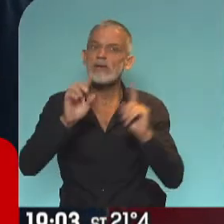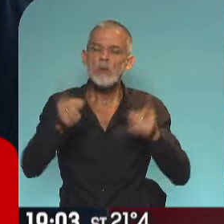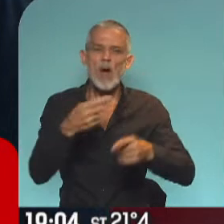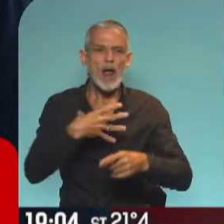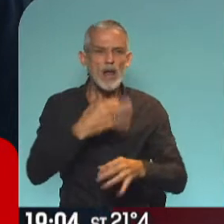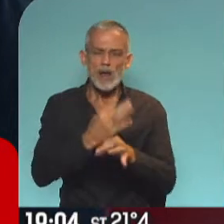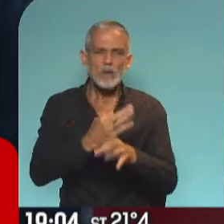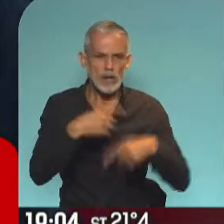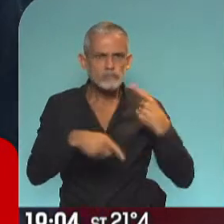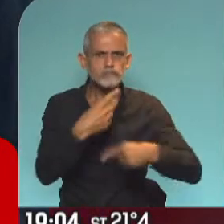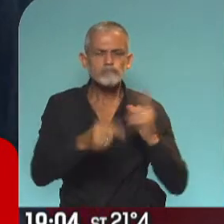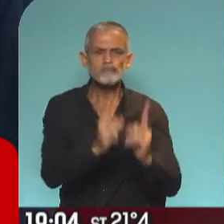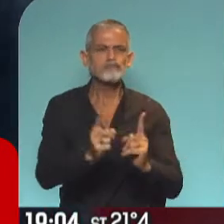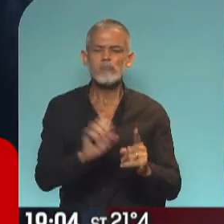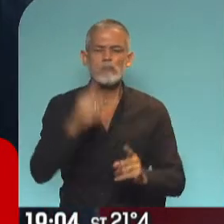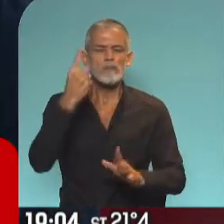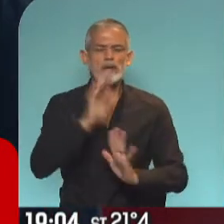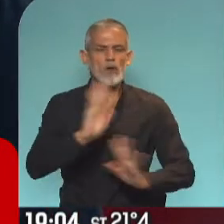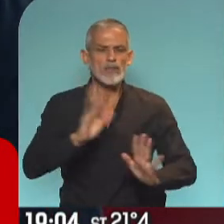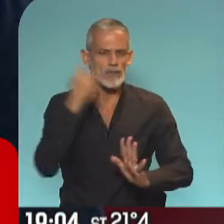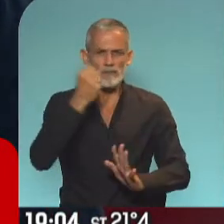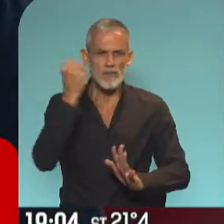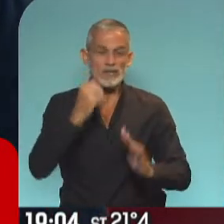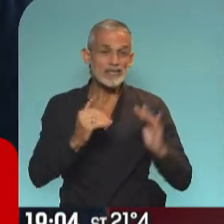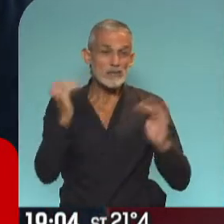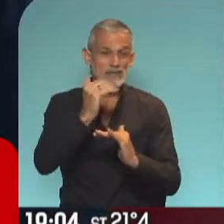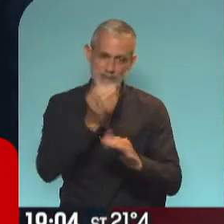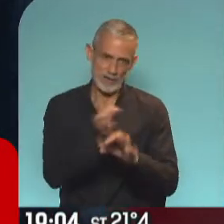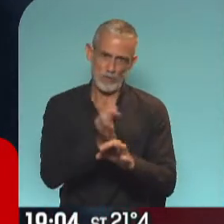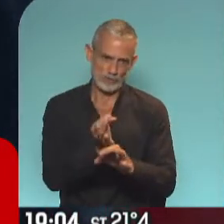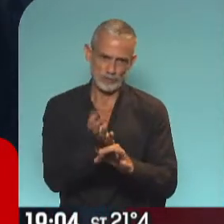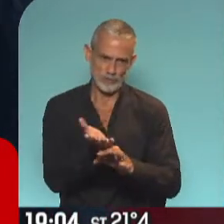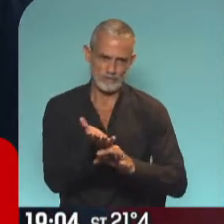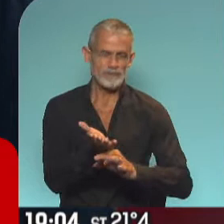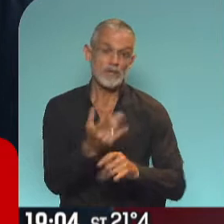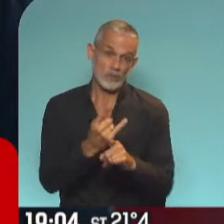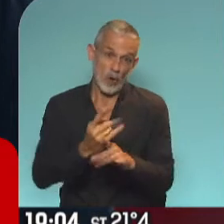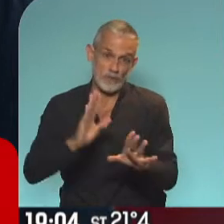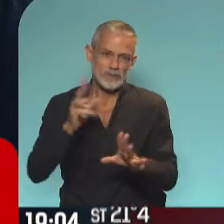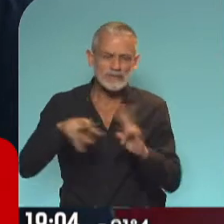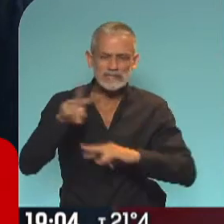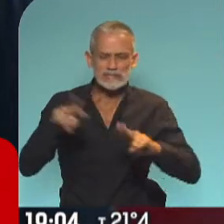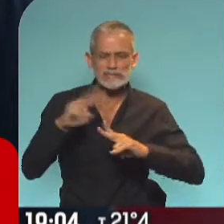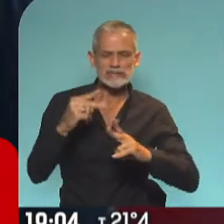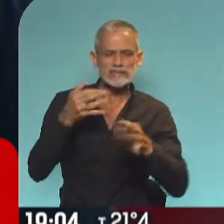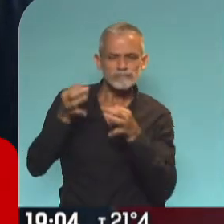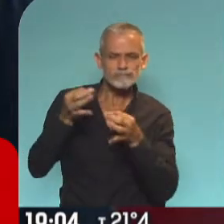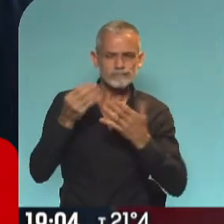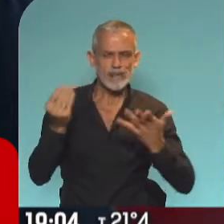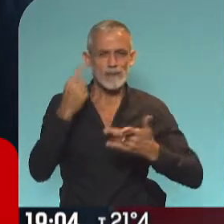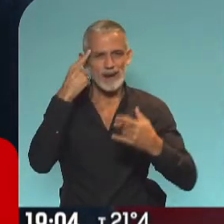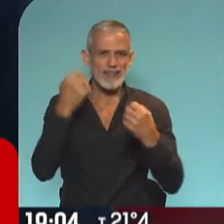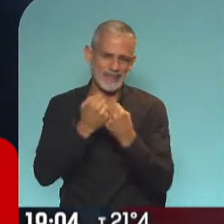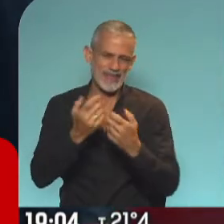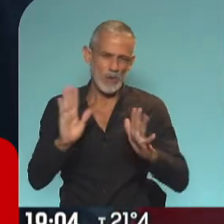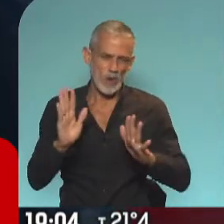las clases. Es prioridad total, no hay nada más importante que eso y, como siempre, vamos a buscar en base al diálogo ponernos de acuerdo.